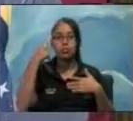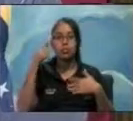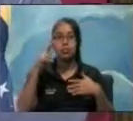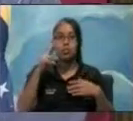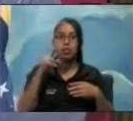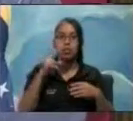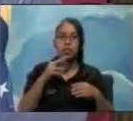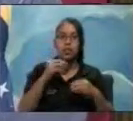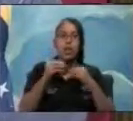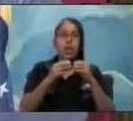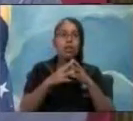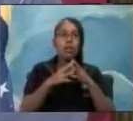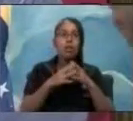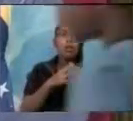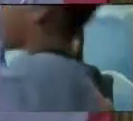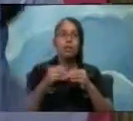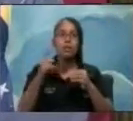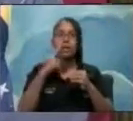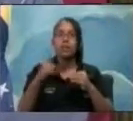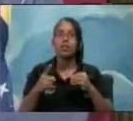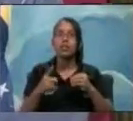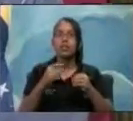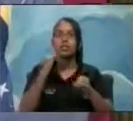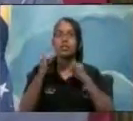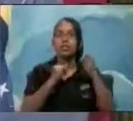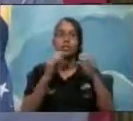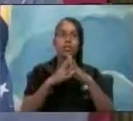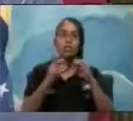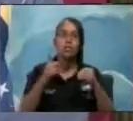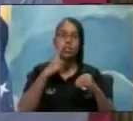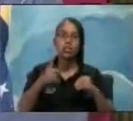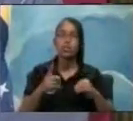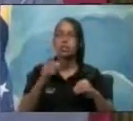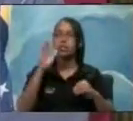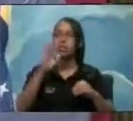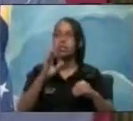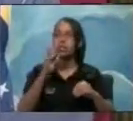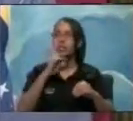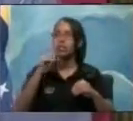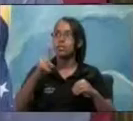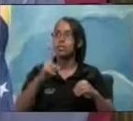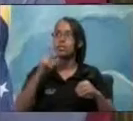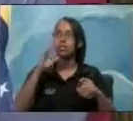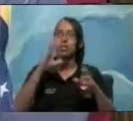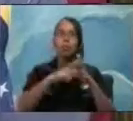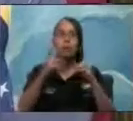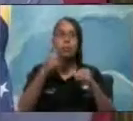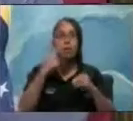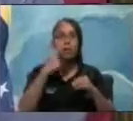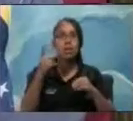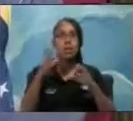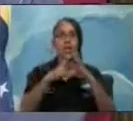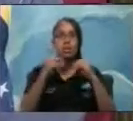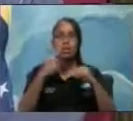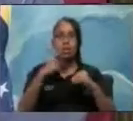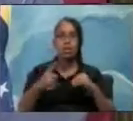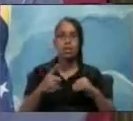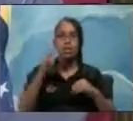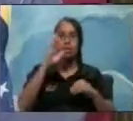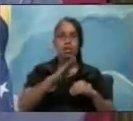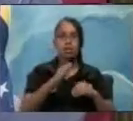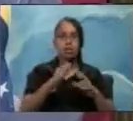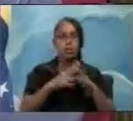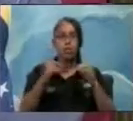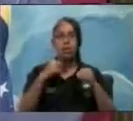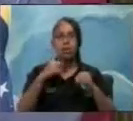acerca de su siervo. Acá dice que, pero Dios habiendo cumplido, véase que el Señor, aquí Pedro le está